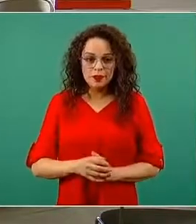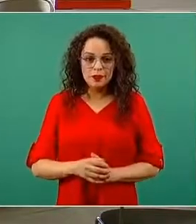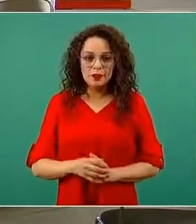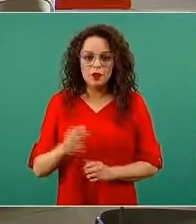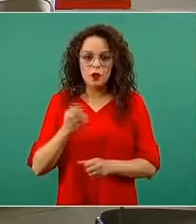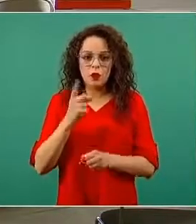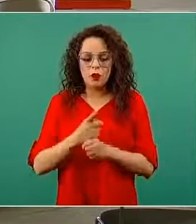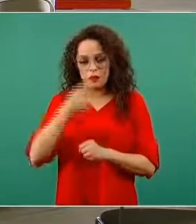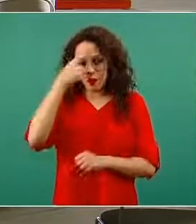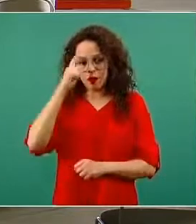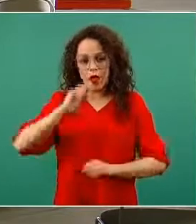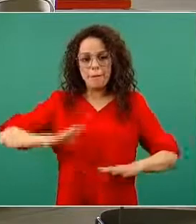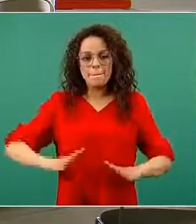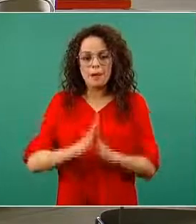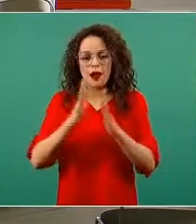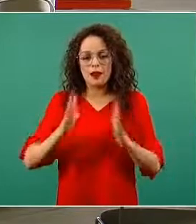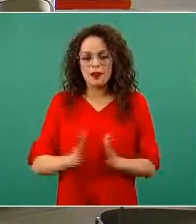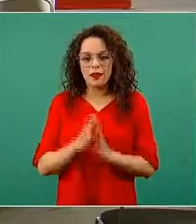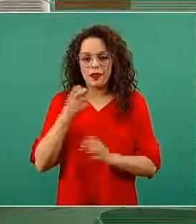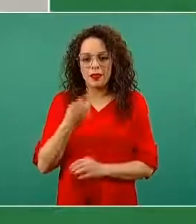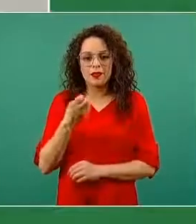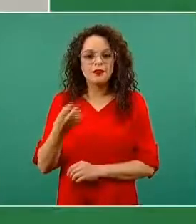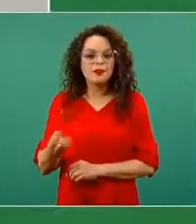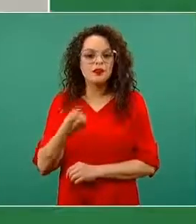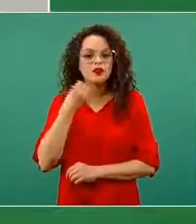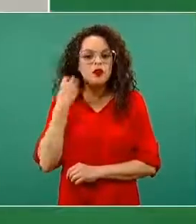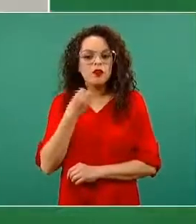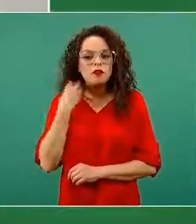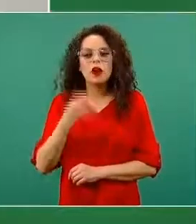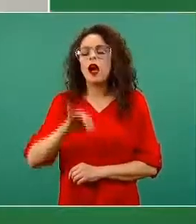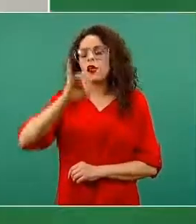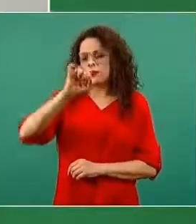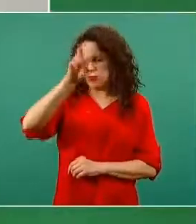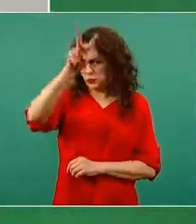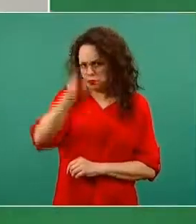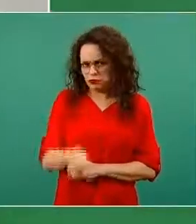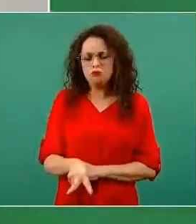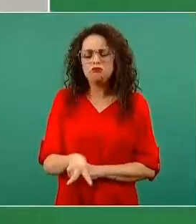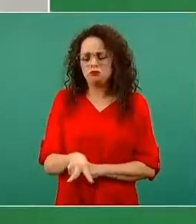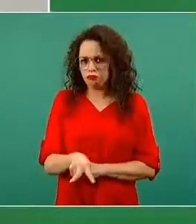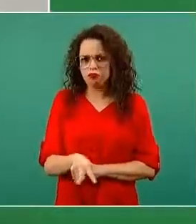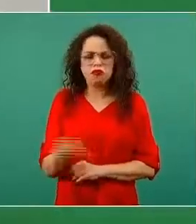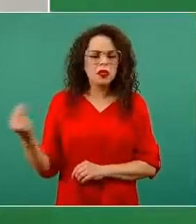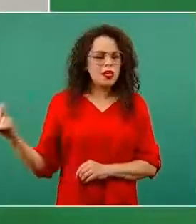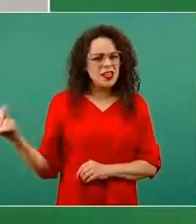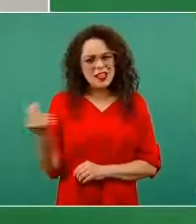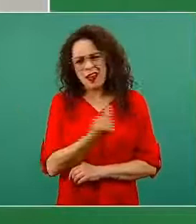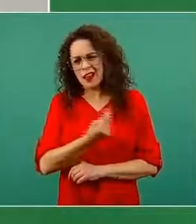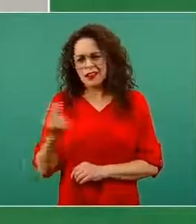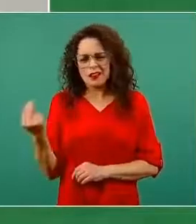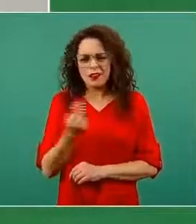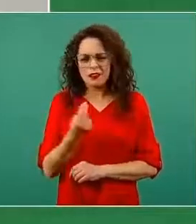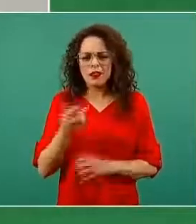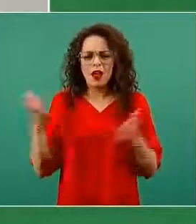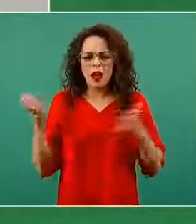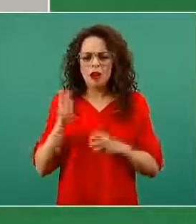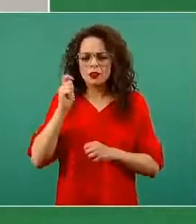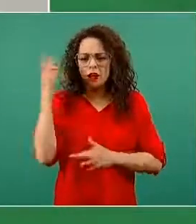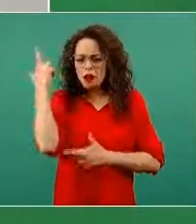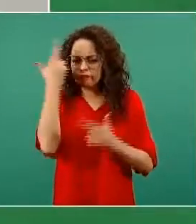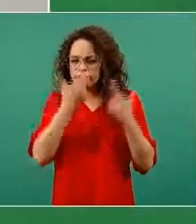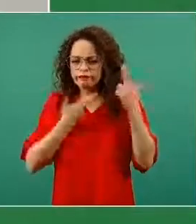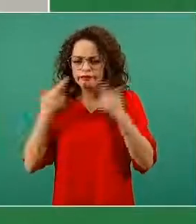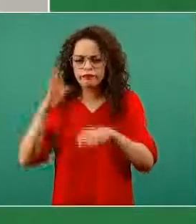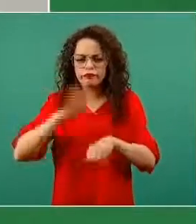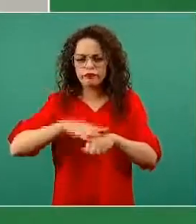oportunidad de estar participando en esta conferencia. Efectivamente, tendríamos que realizar y llevar a cabo una revisión puntual